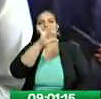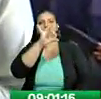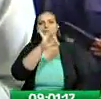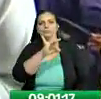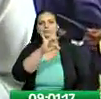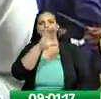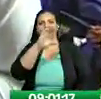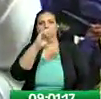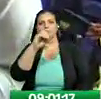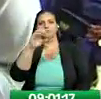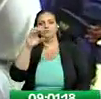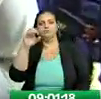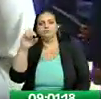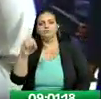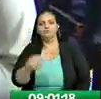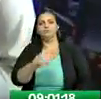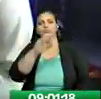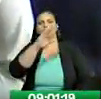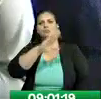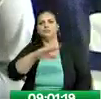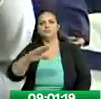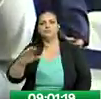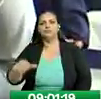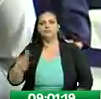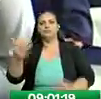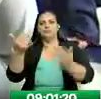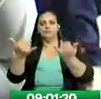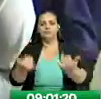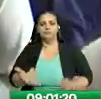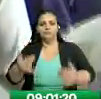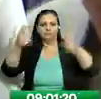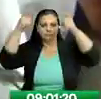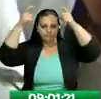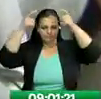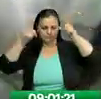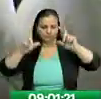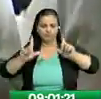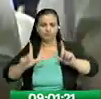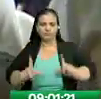estudiantes que se gradúan la mañana de hoy aquí en esa institución educativa fiscal.